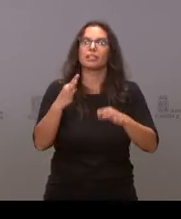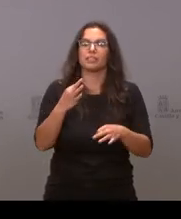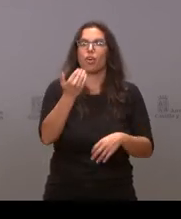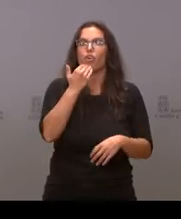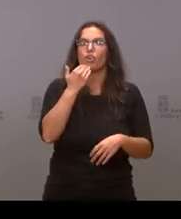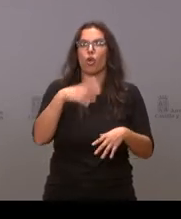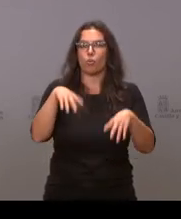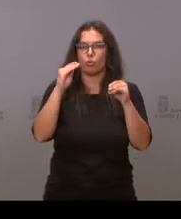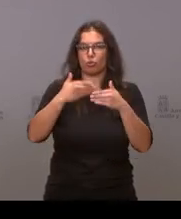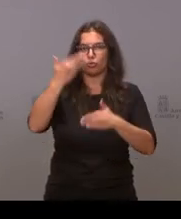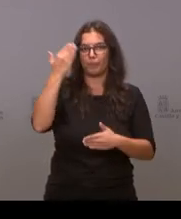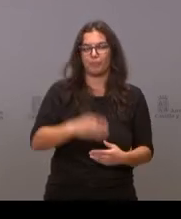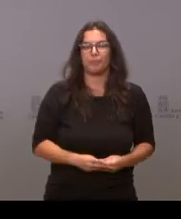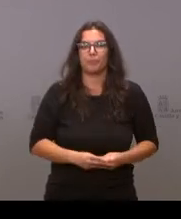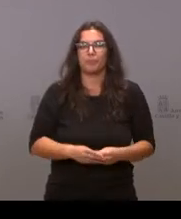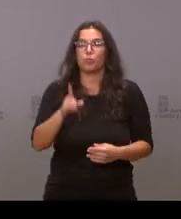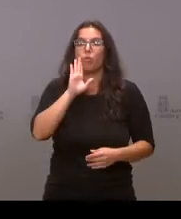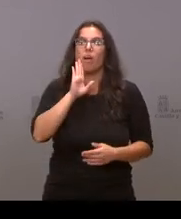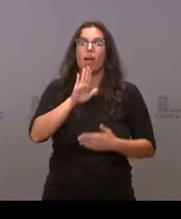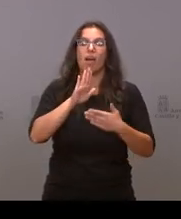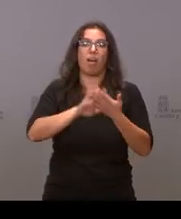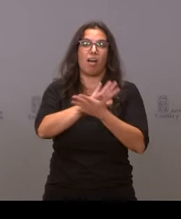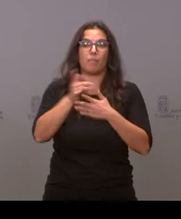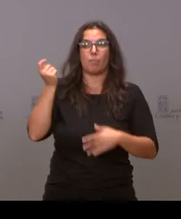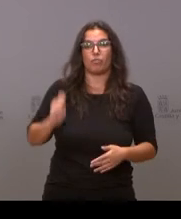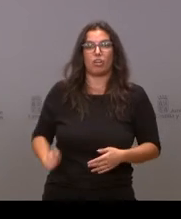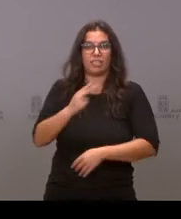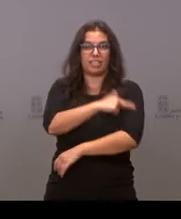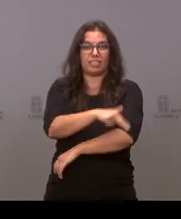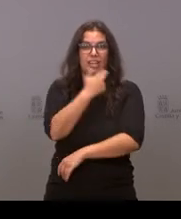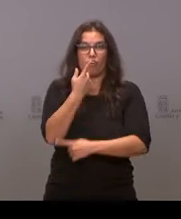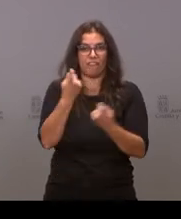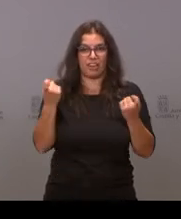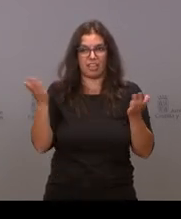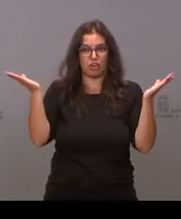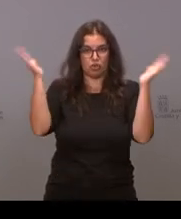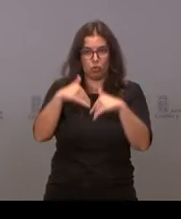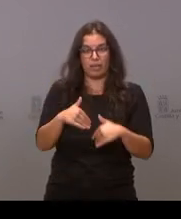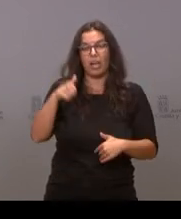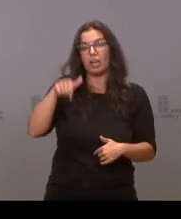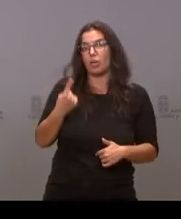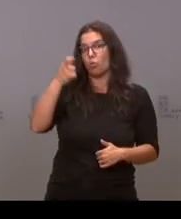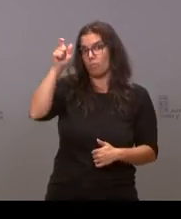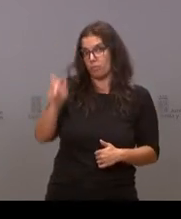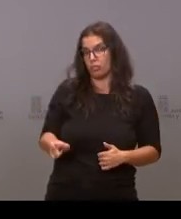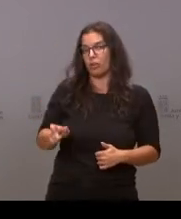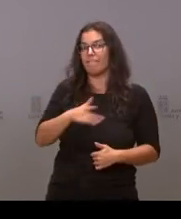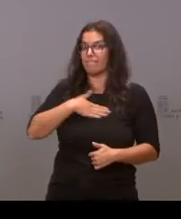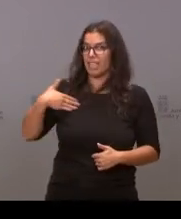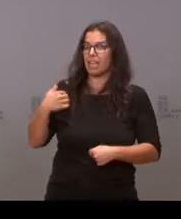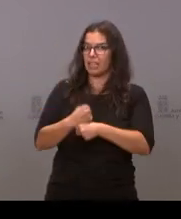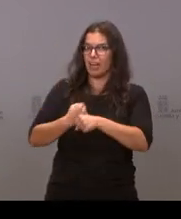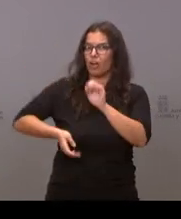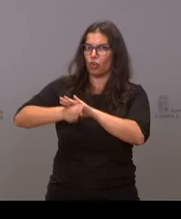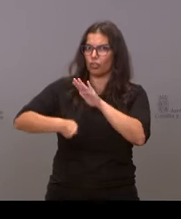burgos hablaba de falta de profesionales sanitarios aquí en burgos hay un problema con un profesional sanitario que quiere continuar su vida laboral pero no